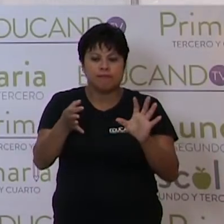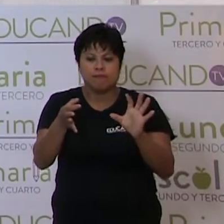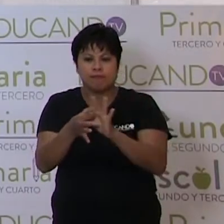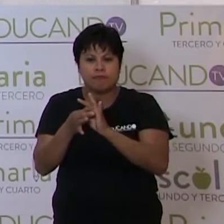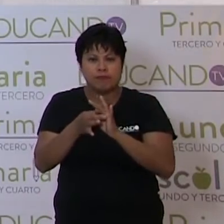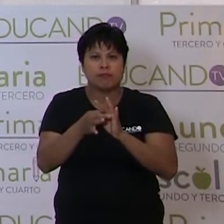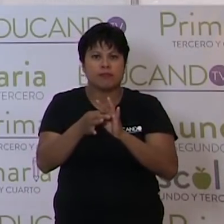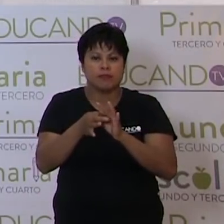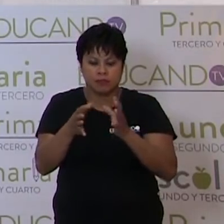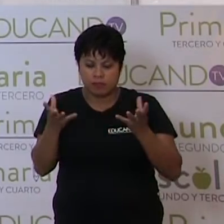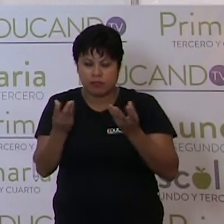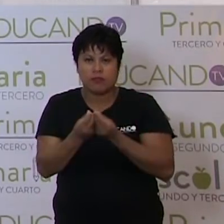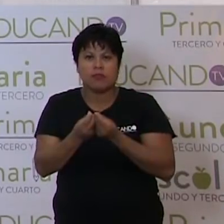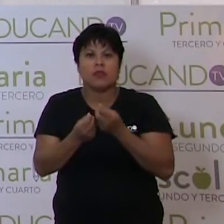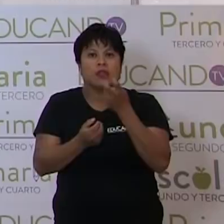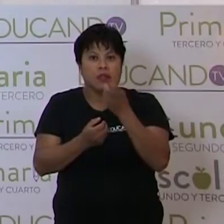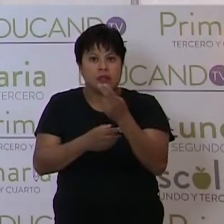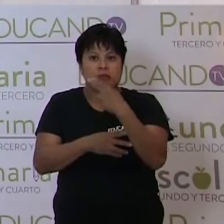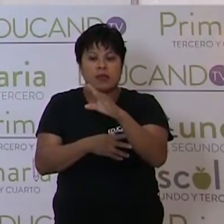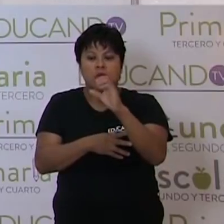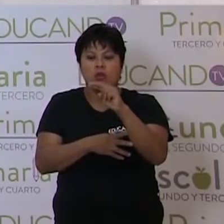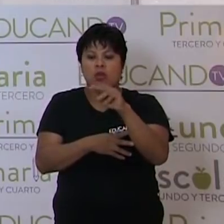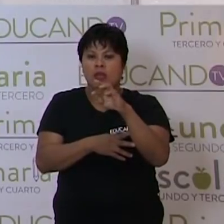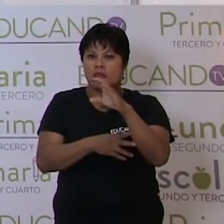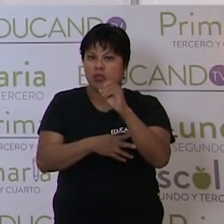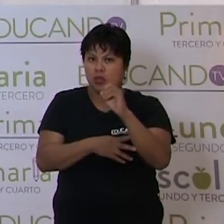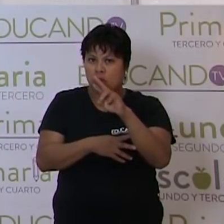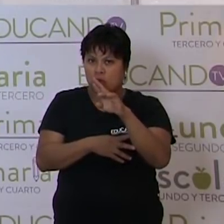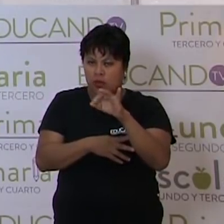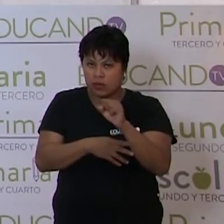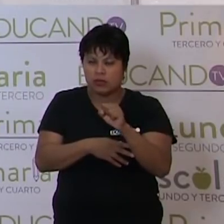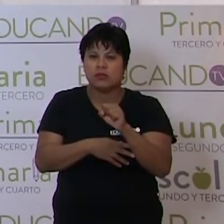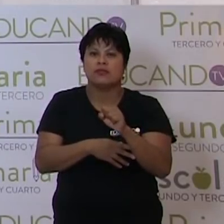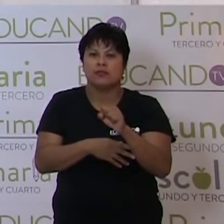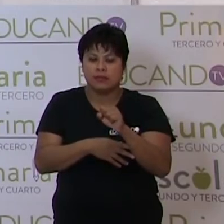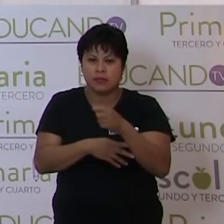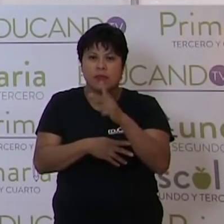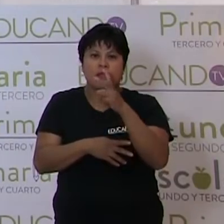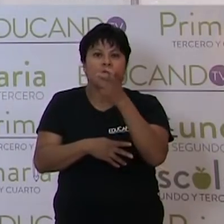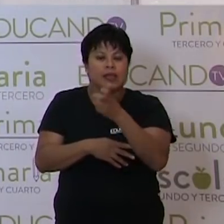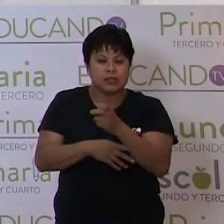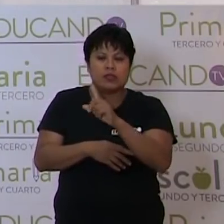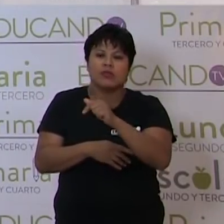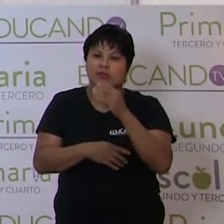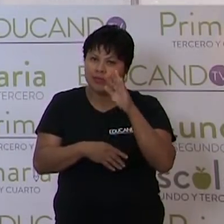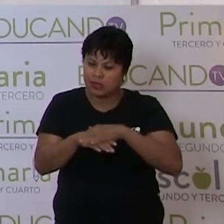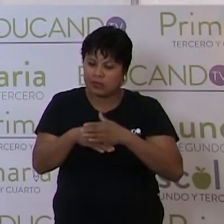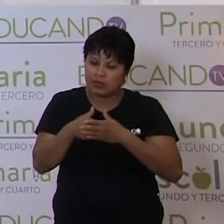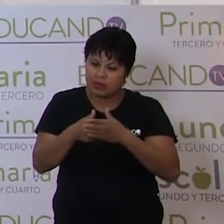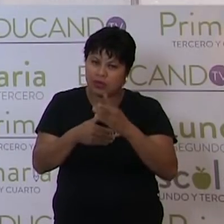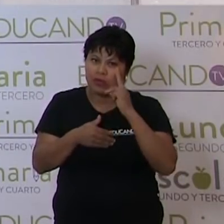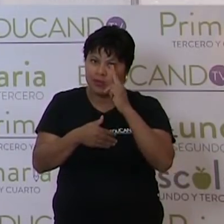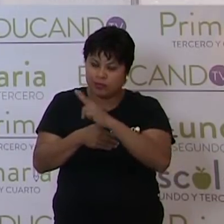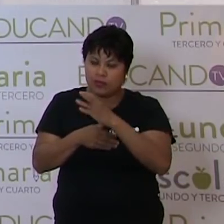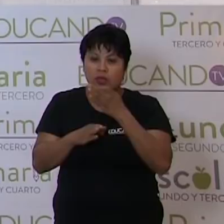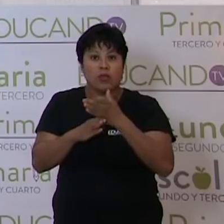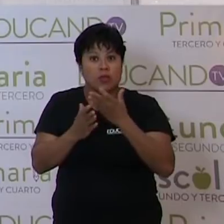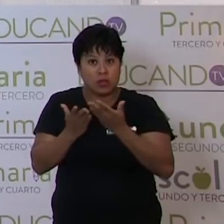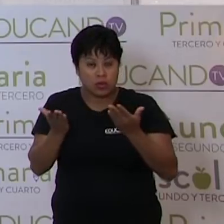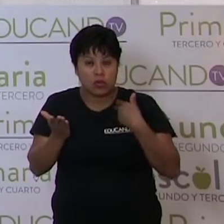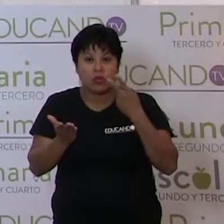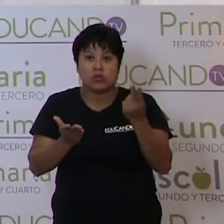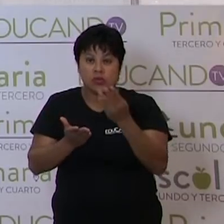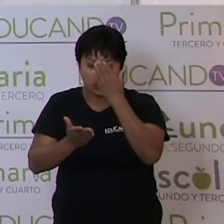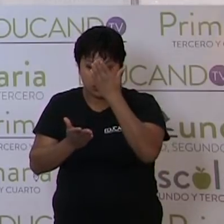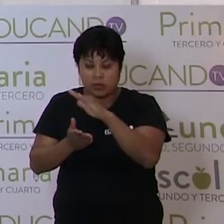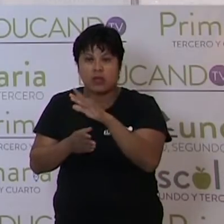un conector. También se llaman conectores estas palabras. Pero eso lo van a ver más adelante. Ahorita lo que quiero que ustedes sepan